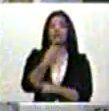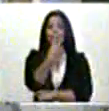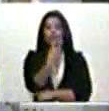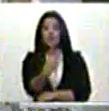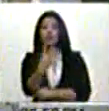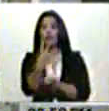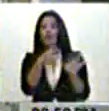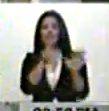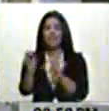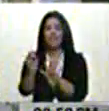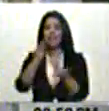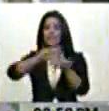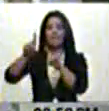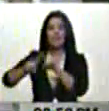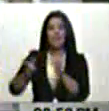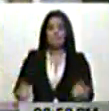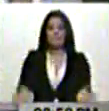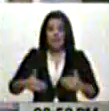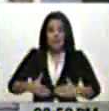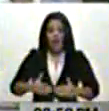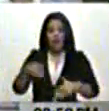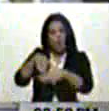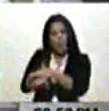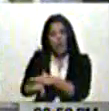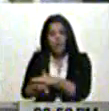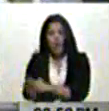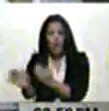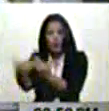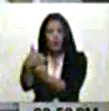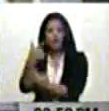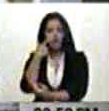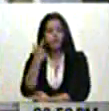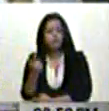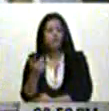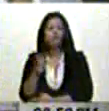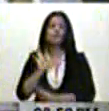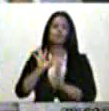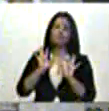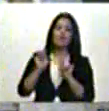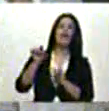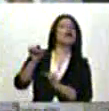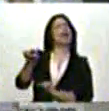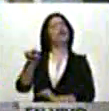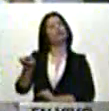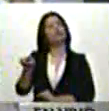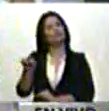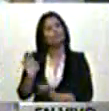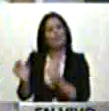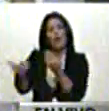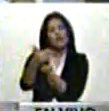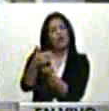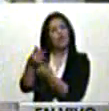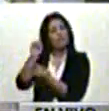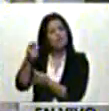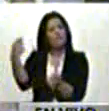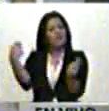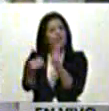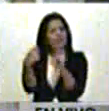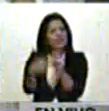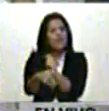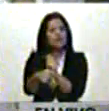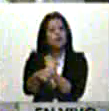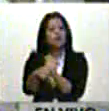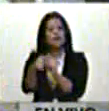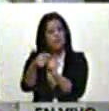presuntamente acaparados. Se presume que estos productos, que debían ser expendidos a precios justos, se